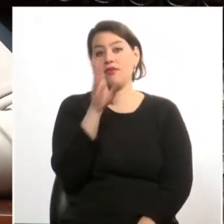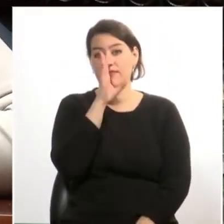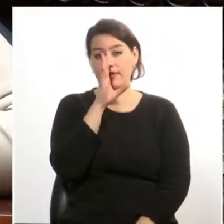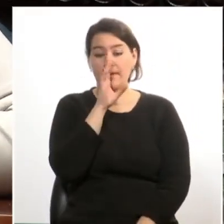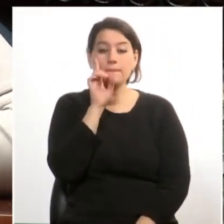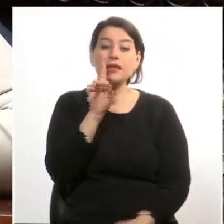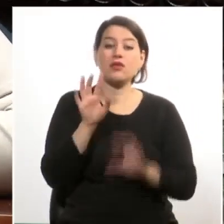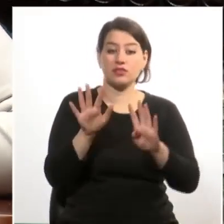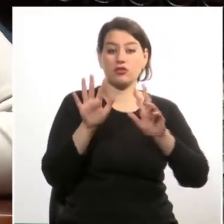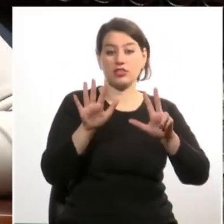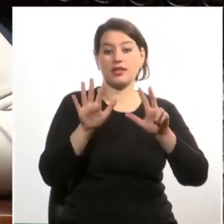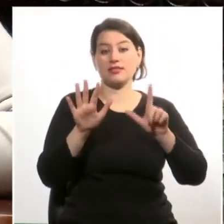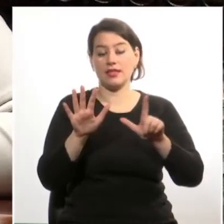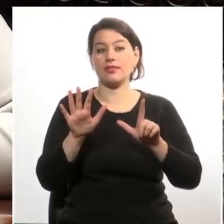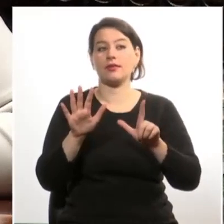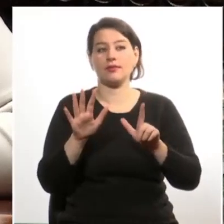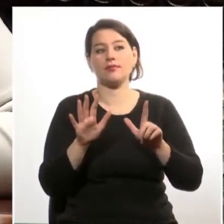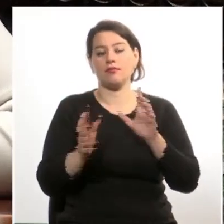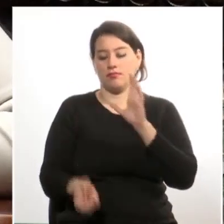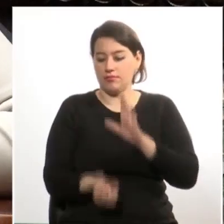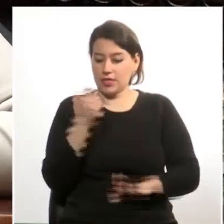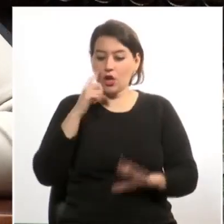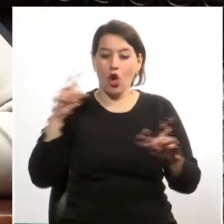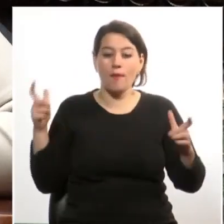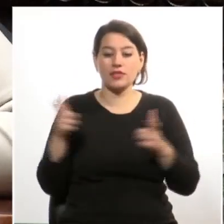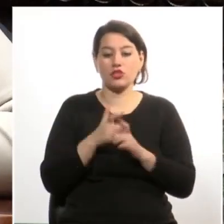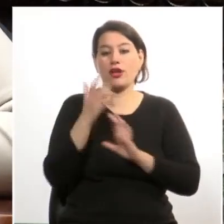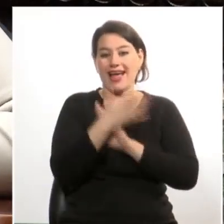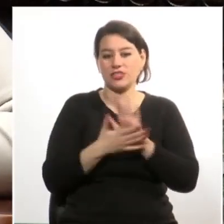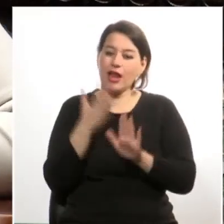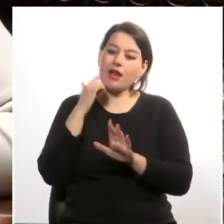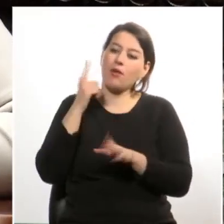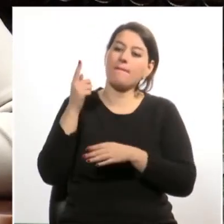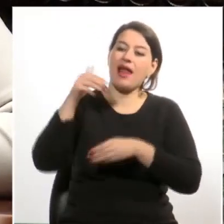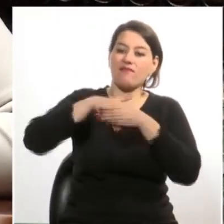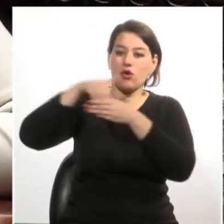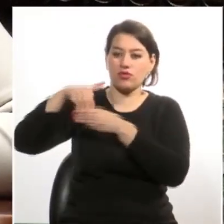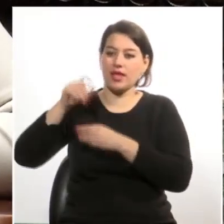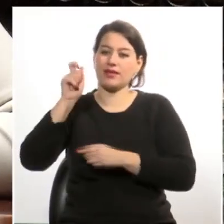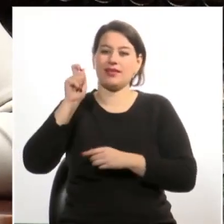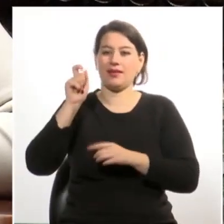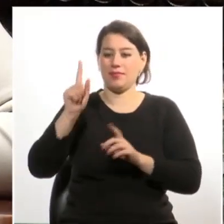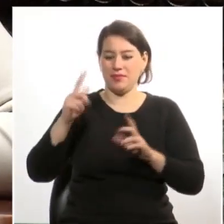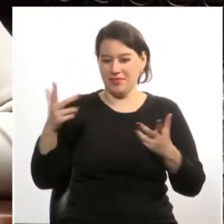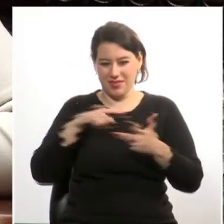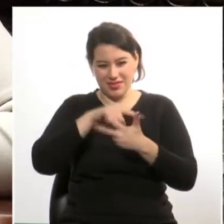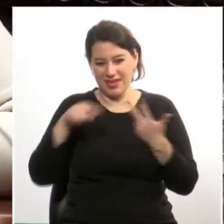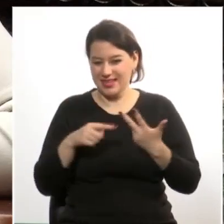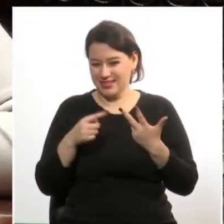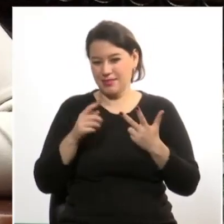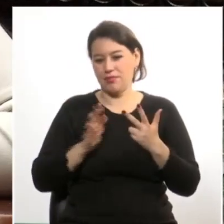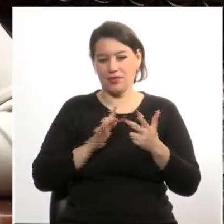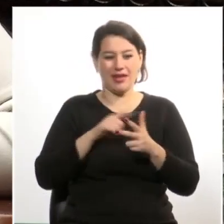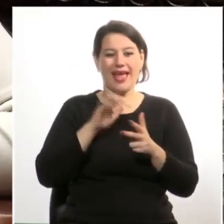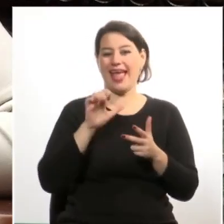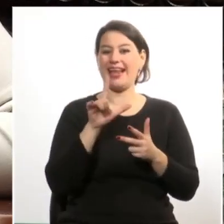1987 se instala la Comisión Nacional Pro Referéndum presidida por las homenajeadas hoy por nosotros: Elisa